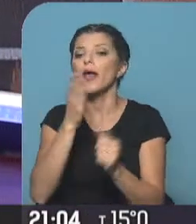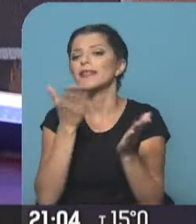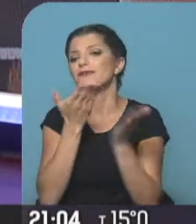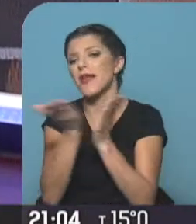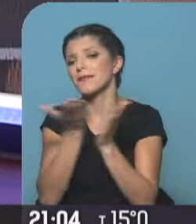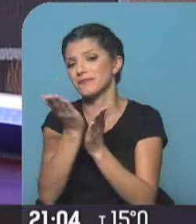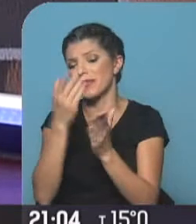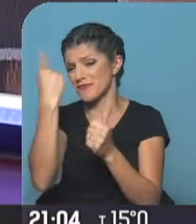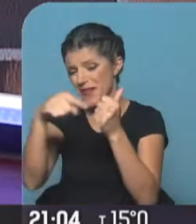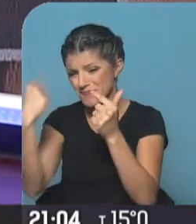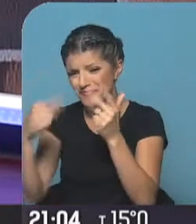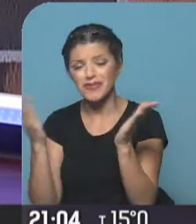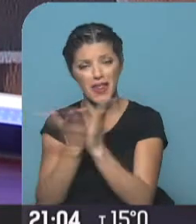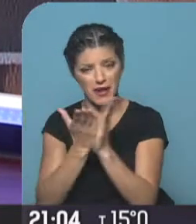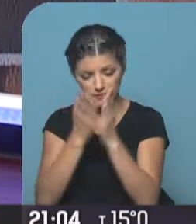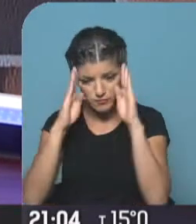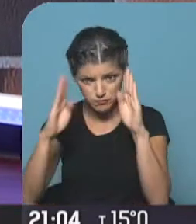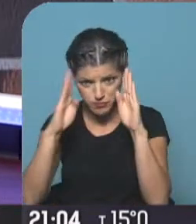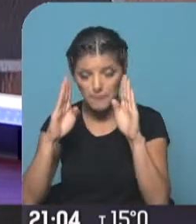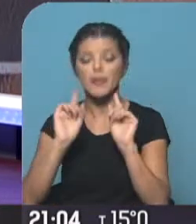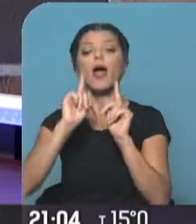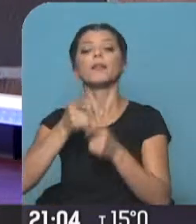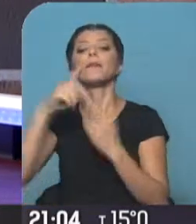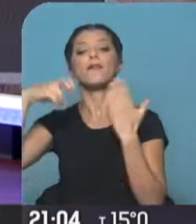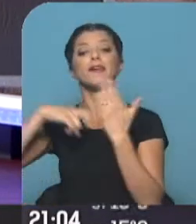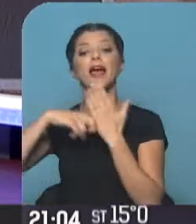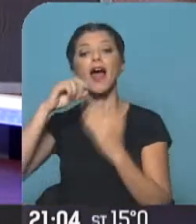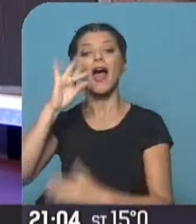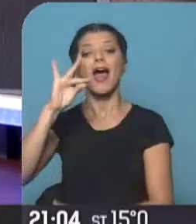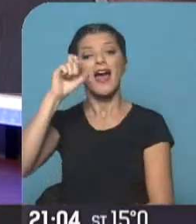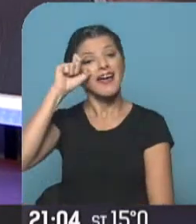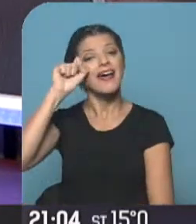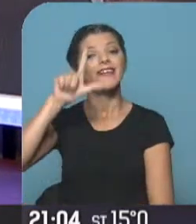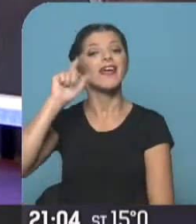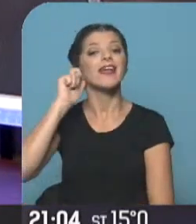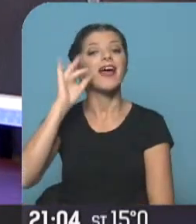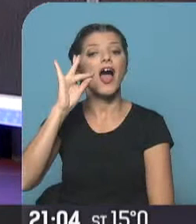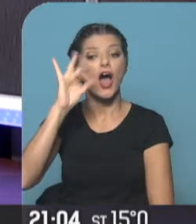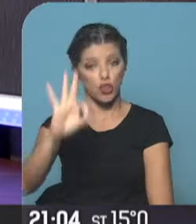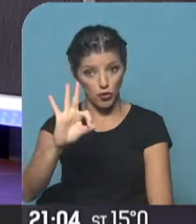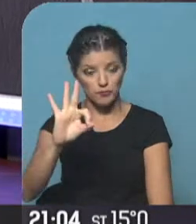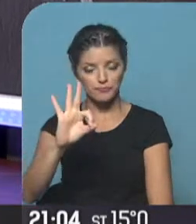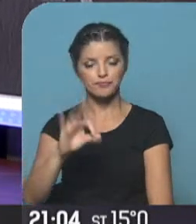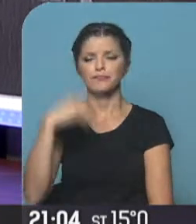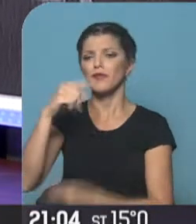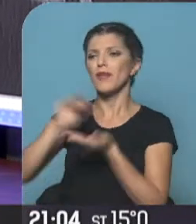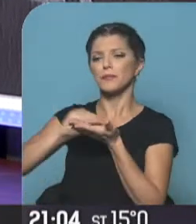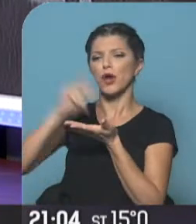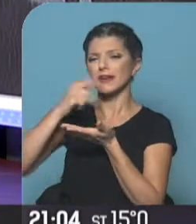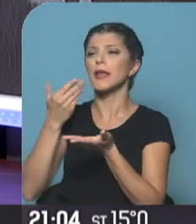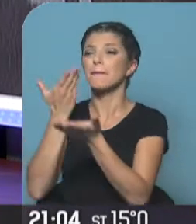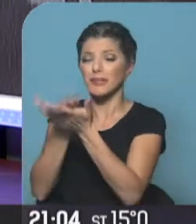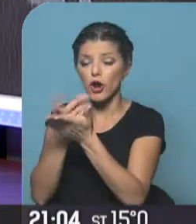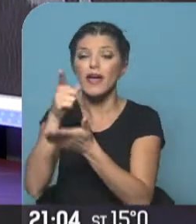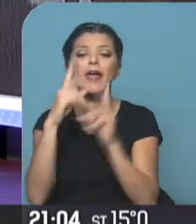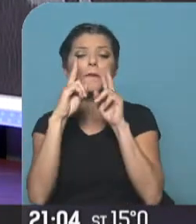un fiscal, Delgado, pidió que se investigue al gobierno ante una solicitud de diputados y dirigentes kirchneristas para ver si